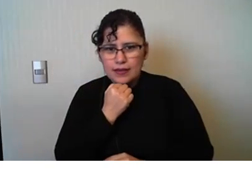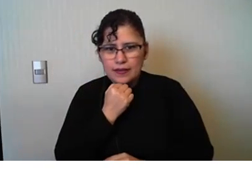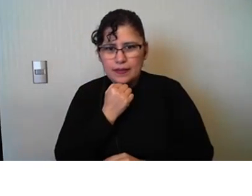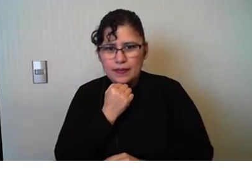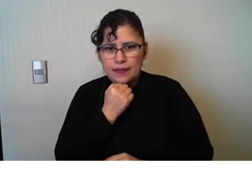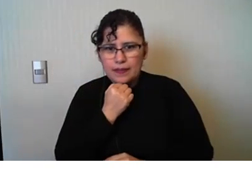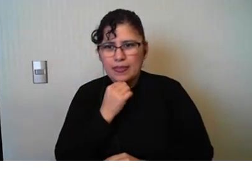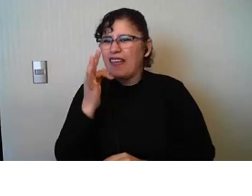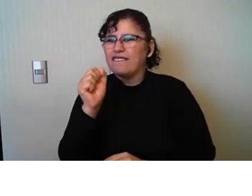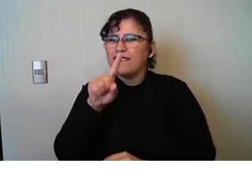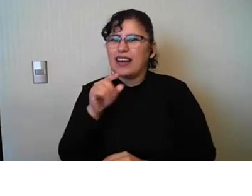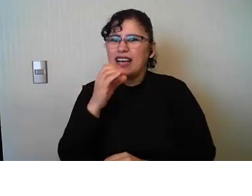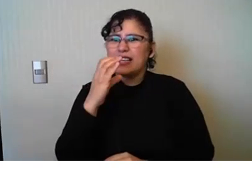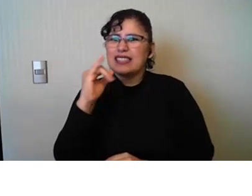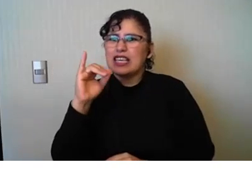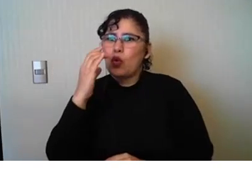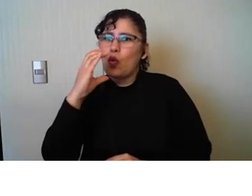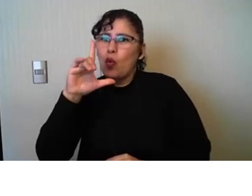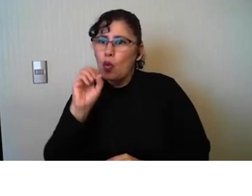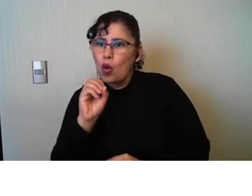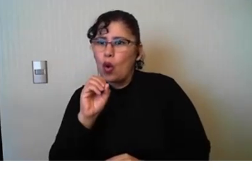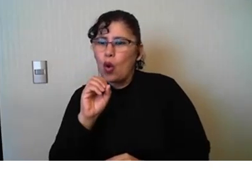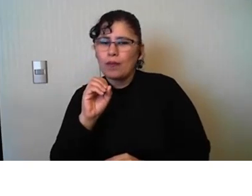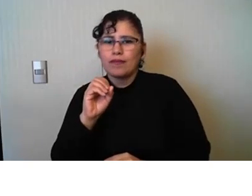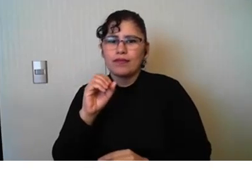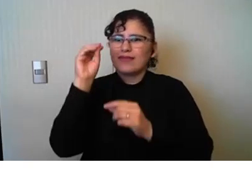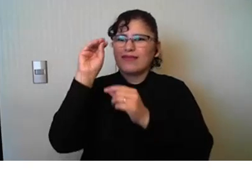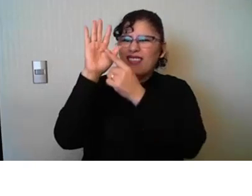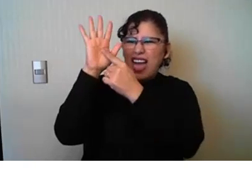los fascículos, los axones internos del tálamo.